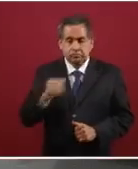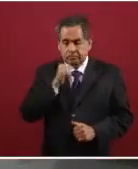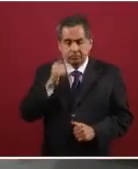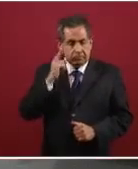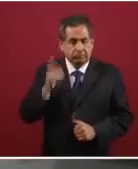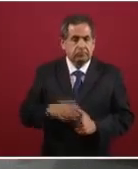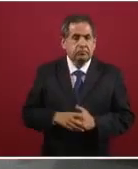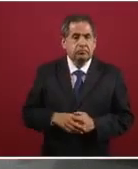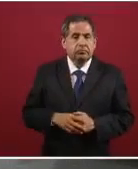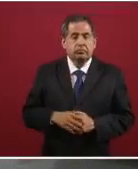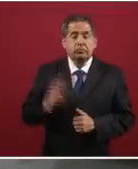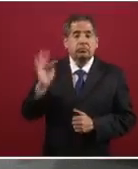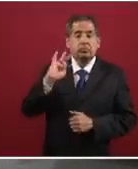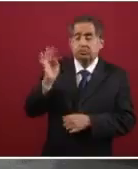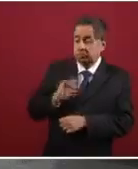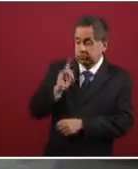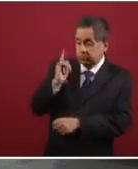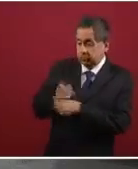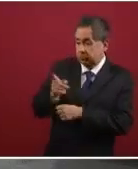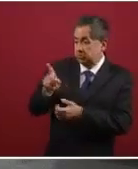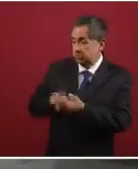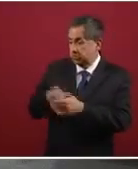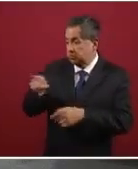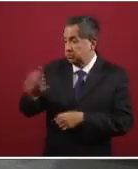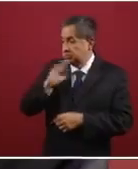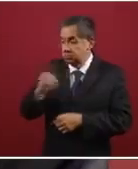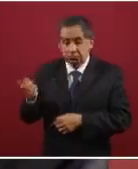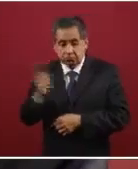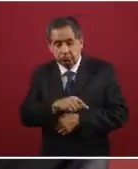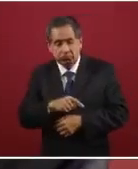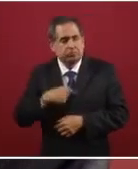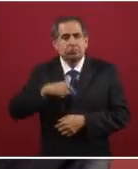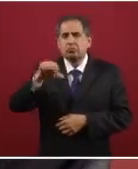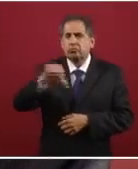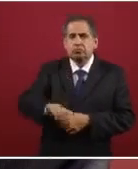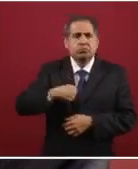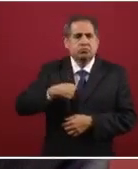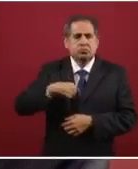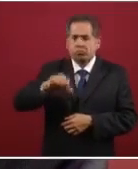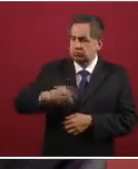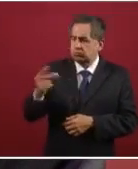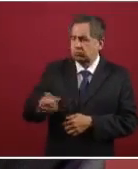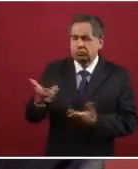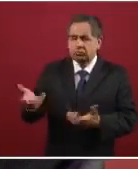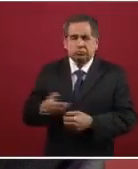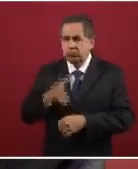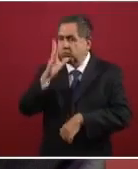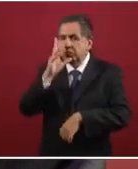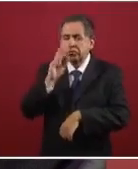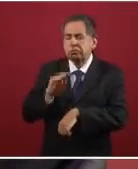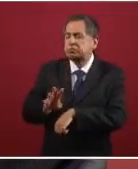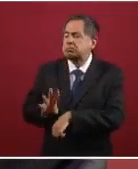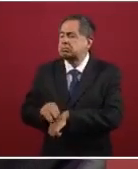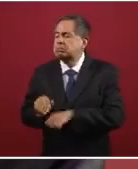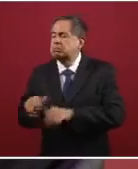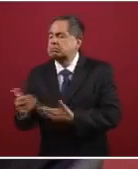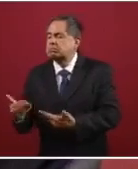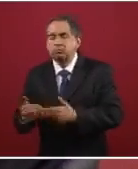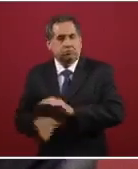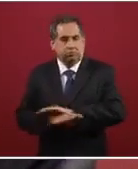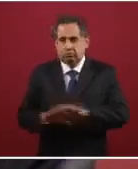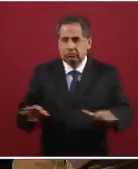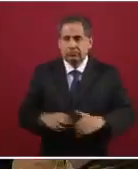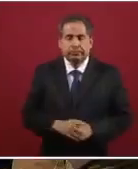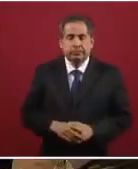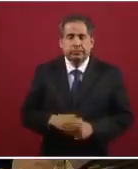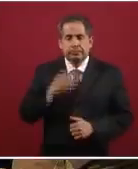está? Inmediatamente se actúa. Eso no se puede aceptar.